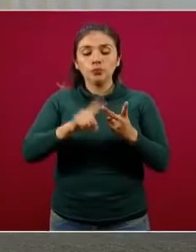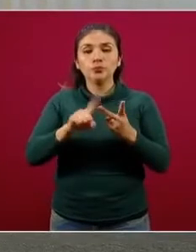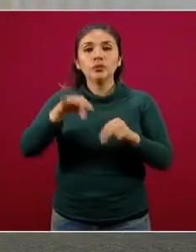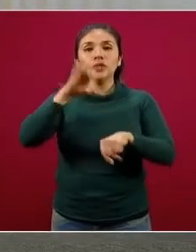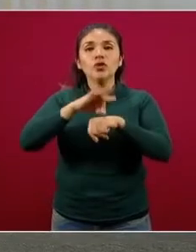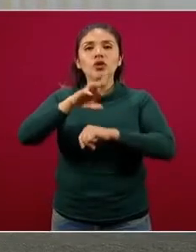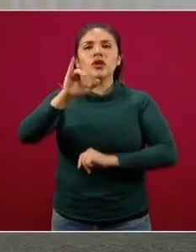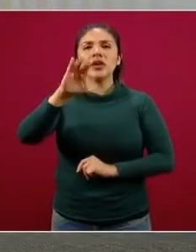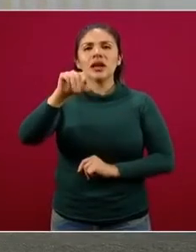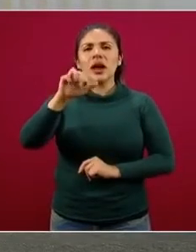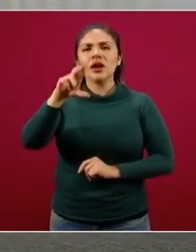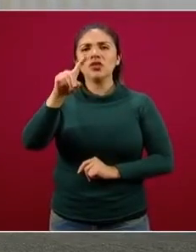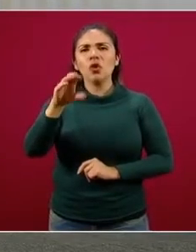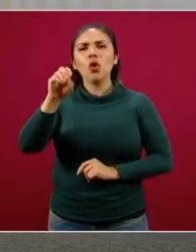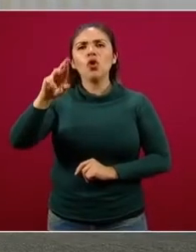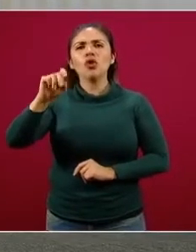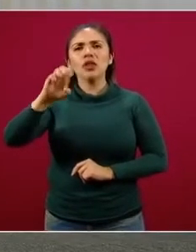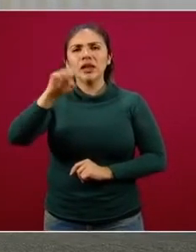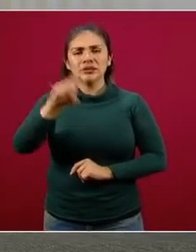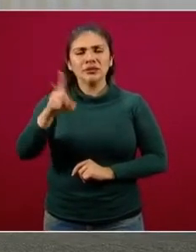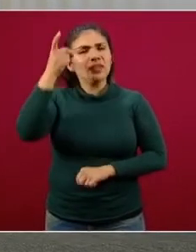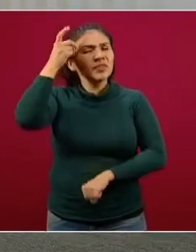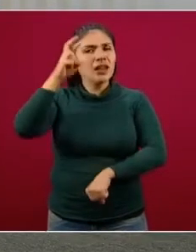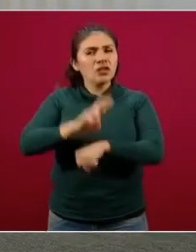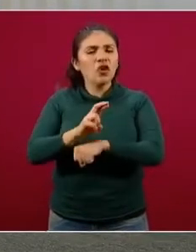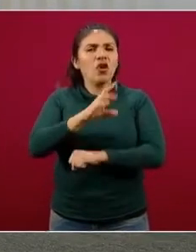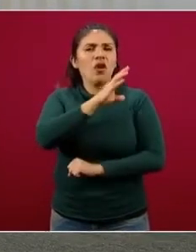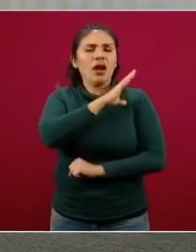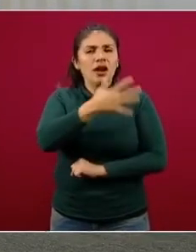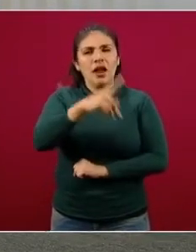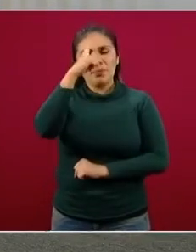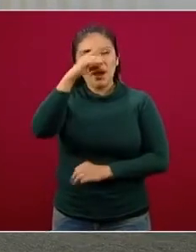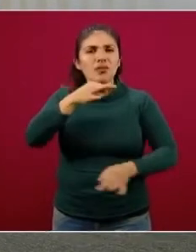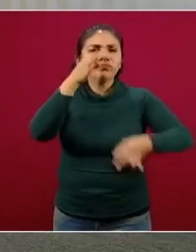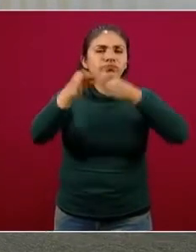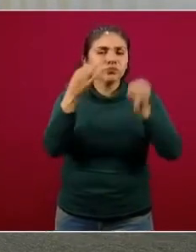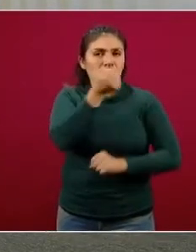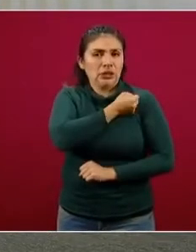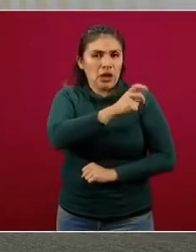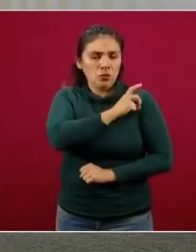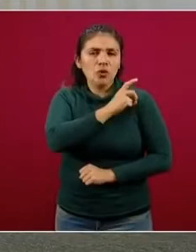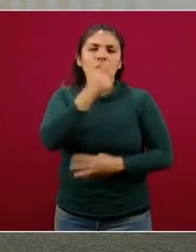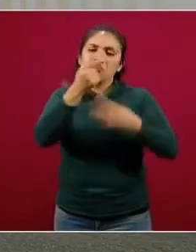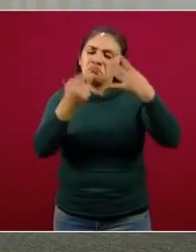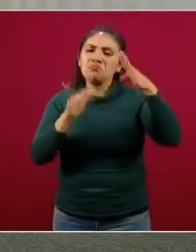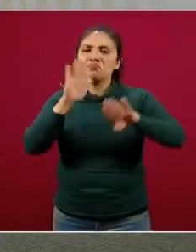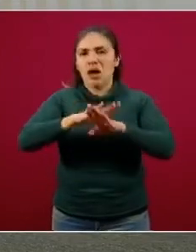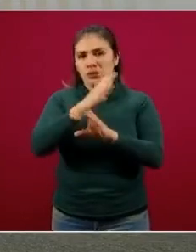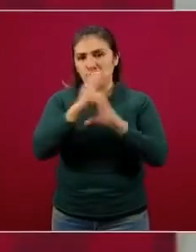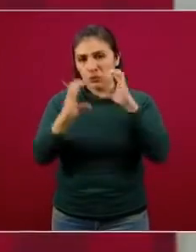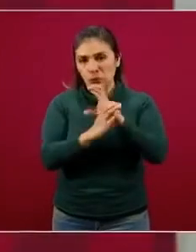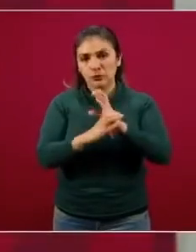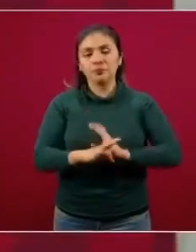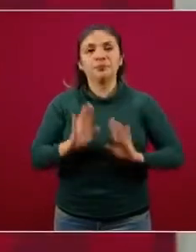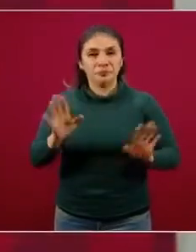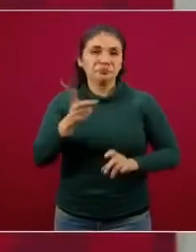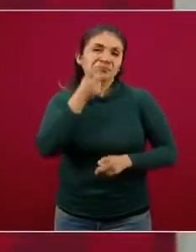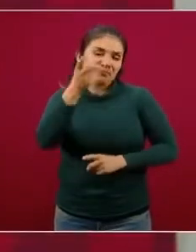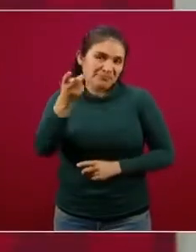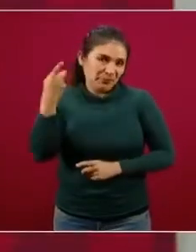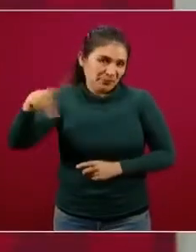Ricardo Cortés, director general de promoción de la salud, nos va a presentar varias cosas que ya mencionará